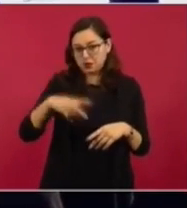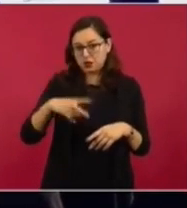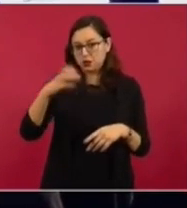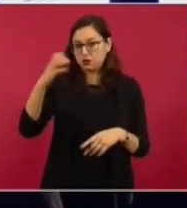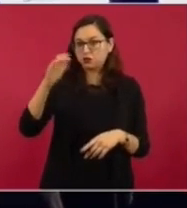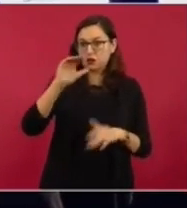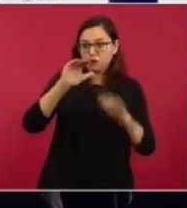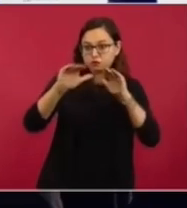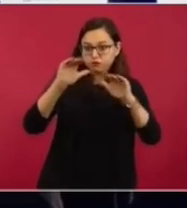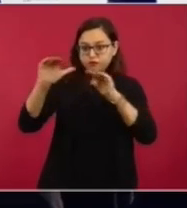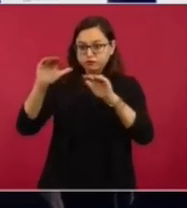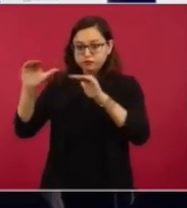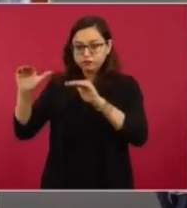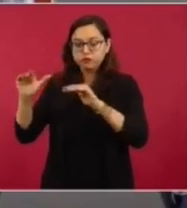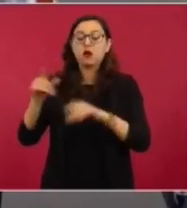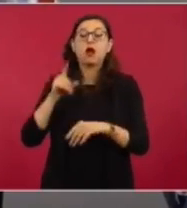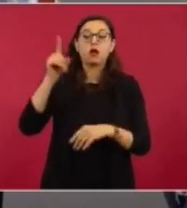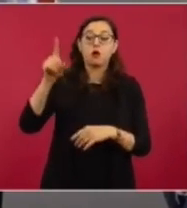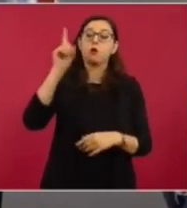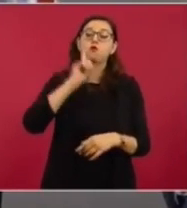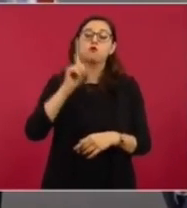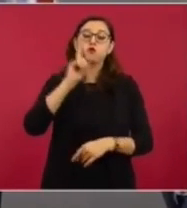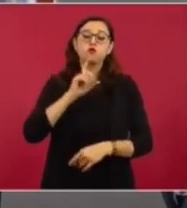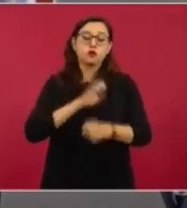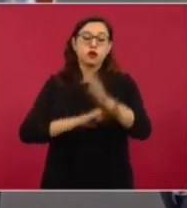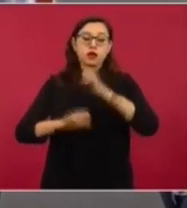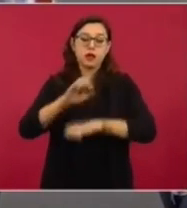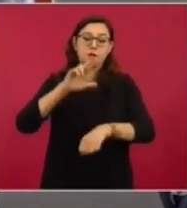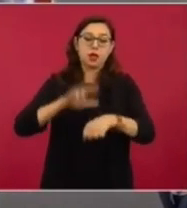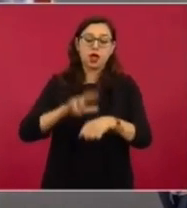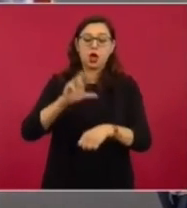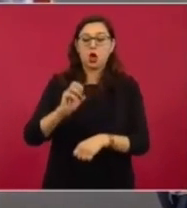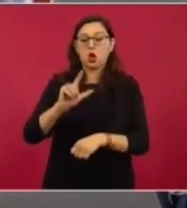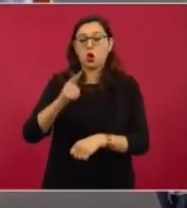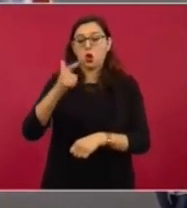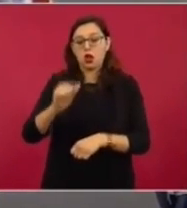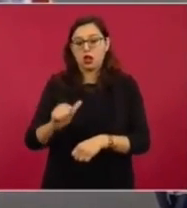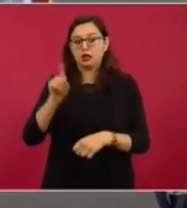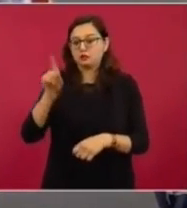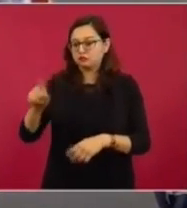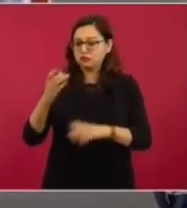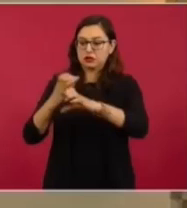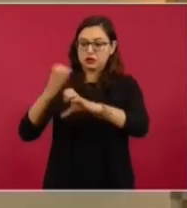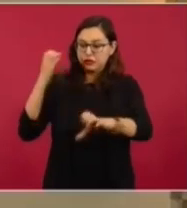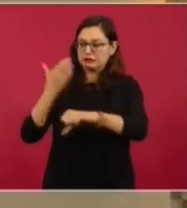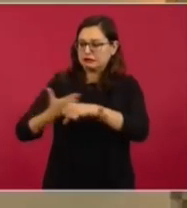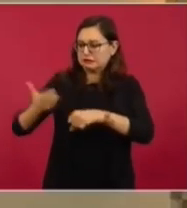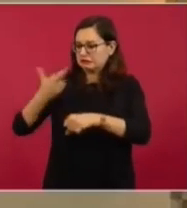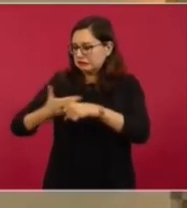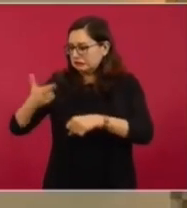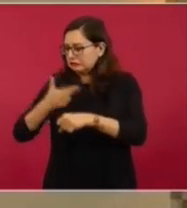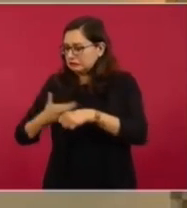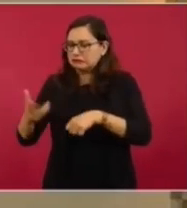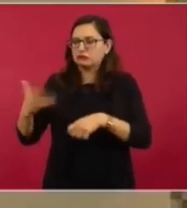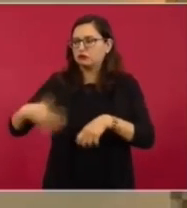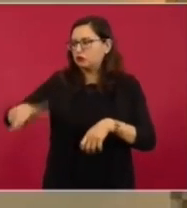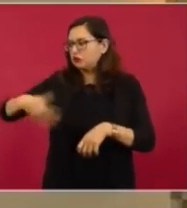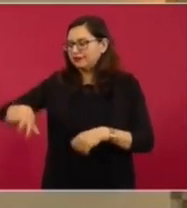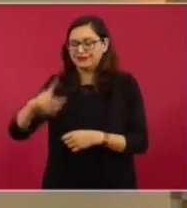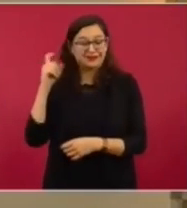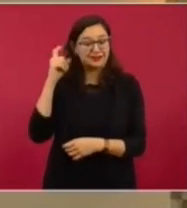la embajadora Olga García Guillén. Hubo que conseguir los autobuses, fue todo eso un periplo por las condiciones que existen